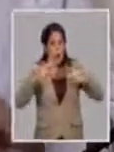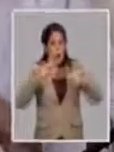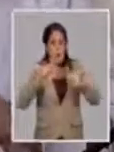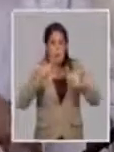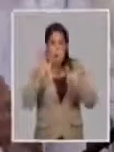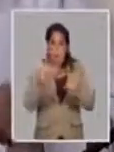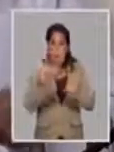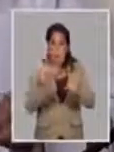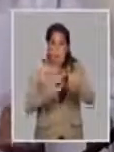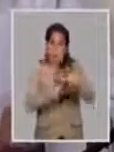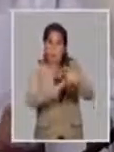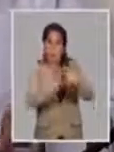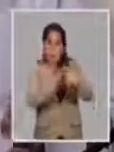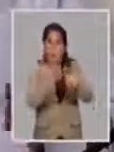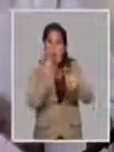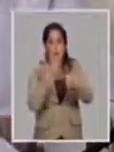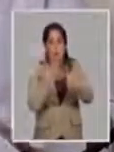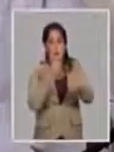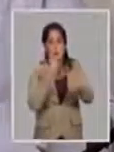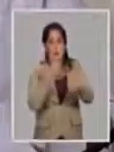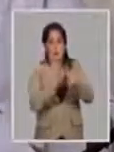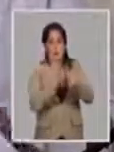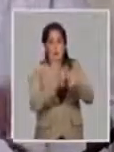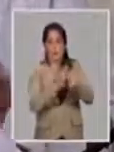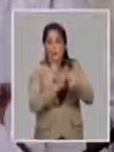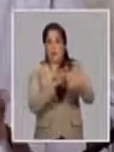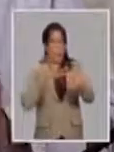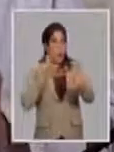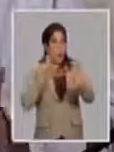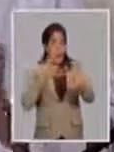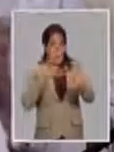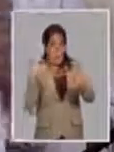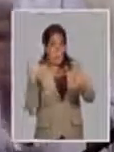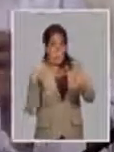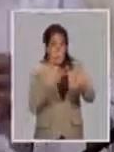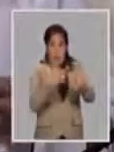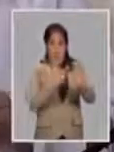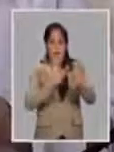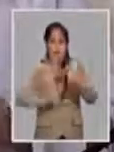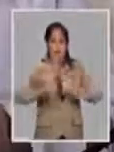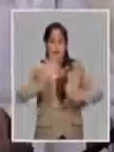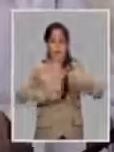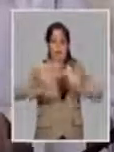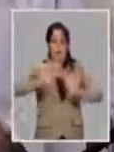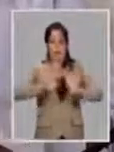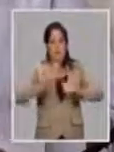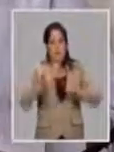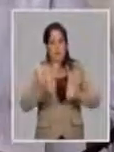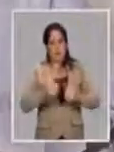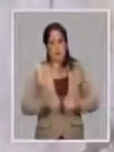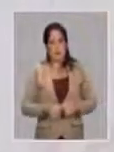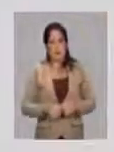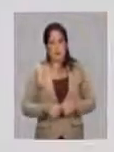como mínimo en relación con la dosis inicial. Y de este modo, la siguiente,